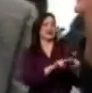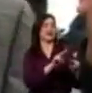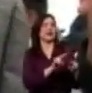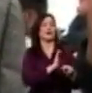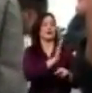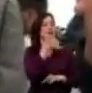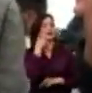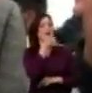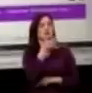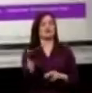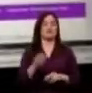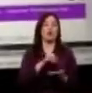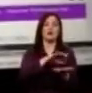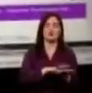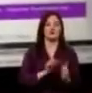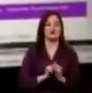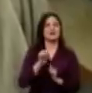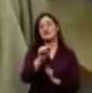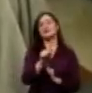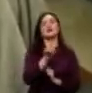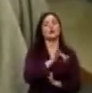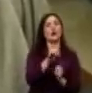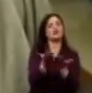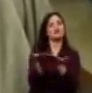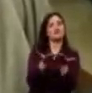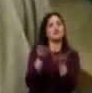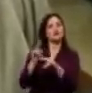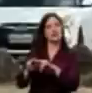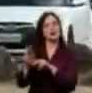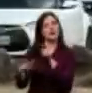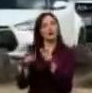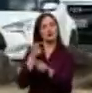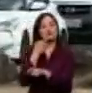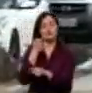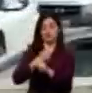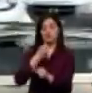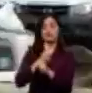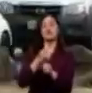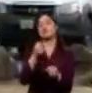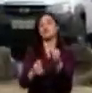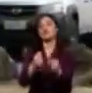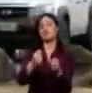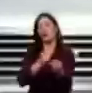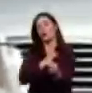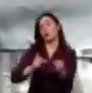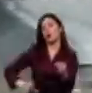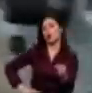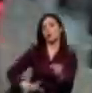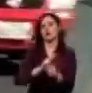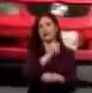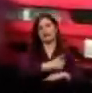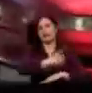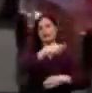Sin embargo, según las autoridades, Cabify brinda el mismo servicio que los taxistas, que trabaja con vehículos particulares que no